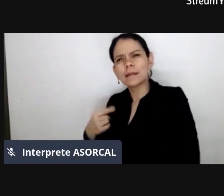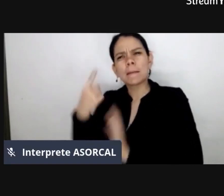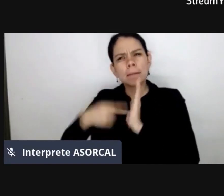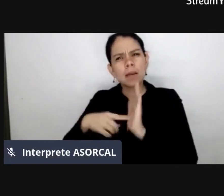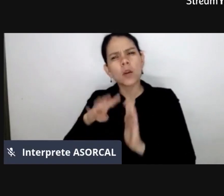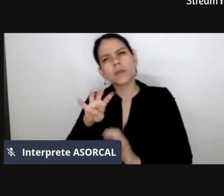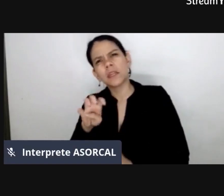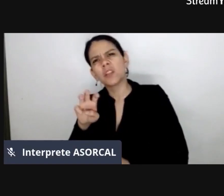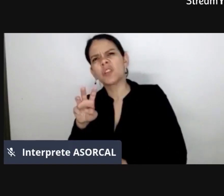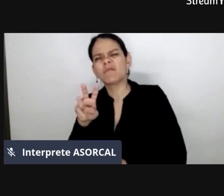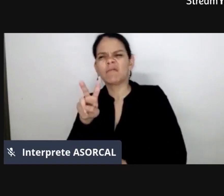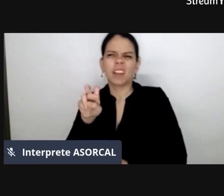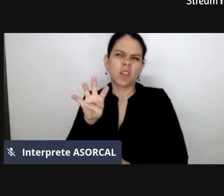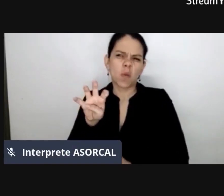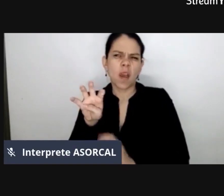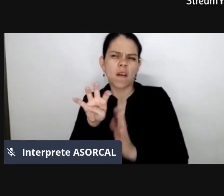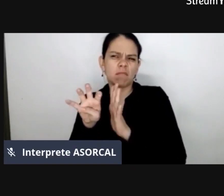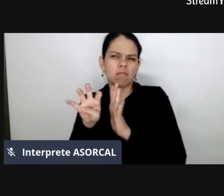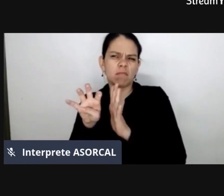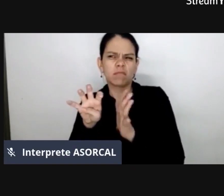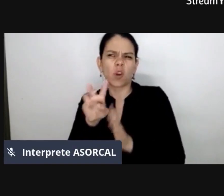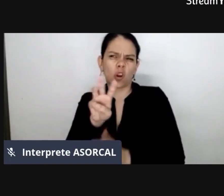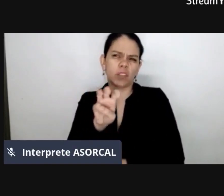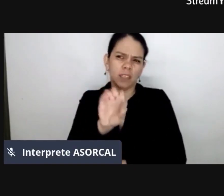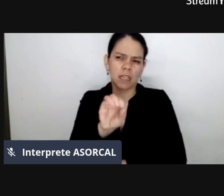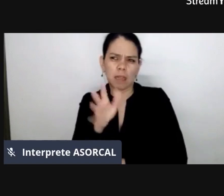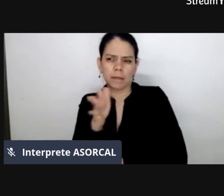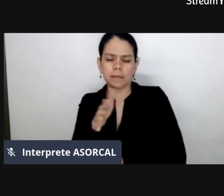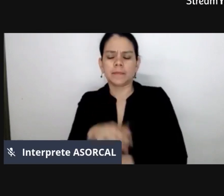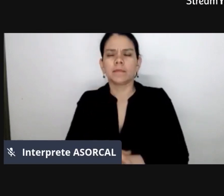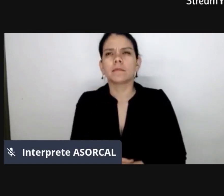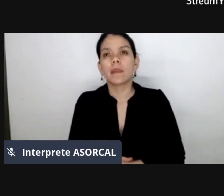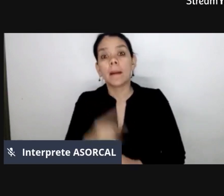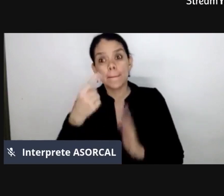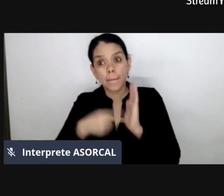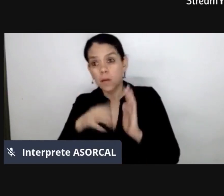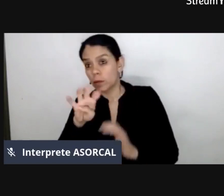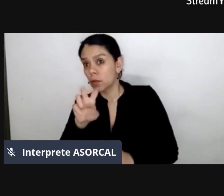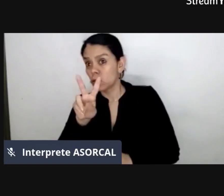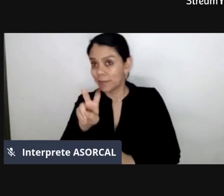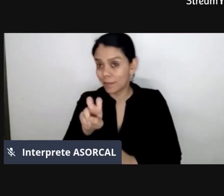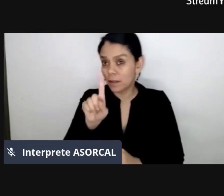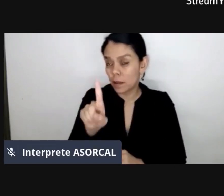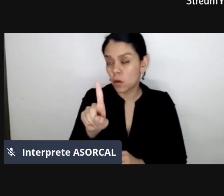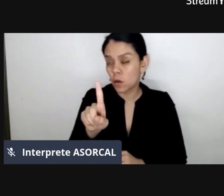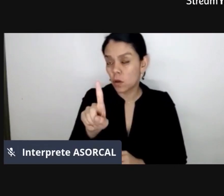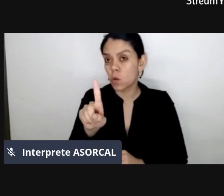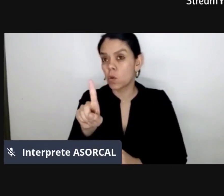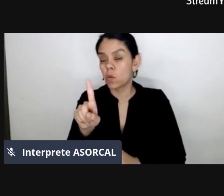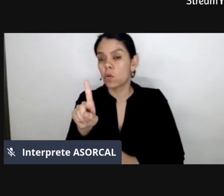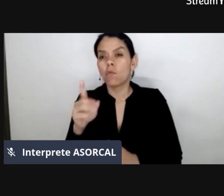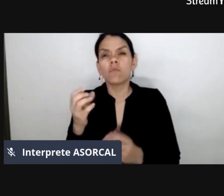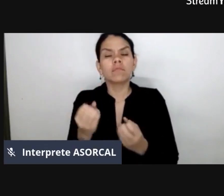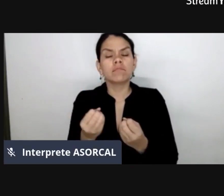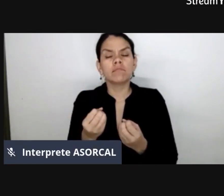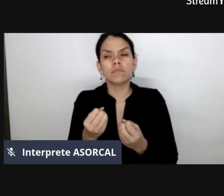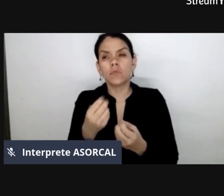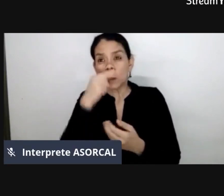80. En 1971 la tasa de mortalidad infantil oscilaba en el